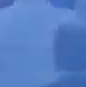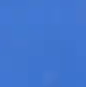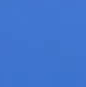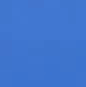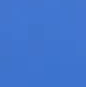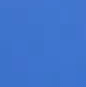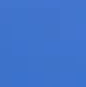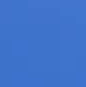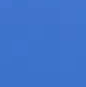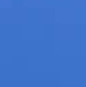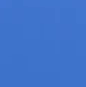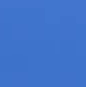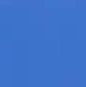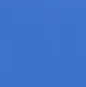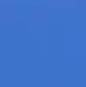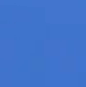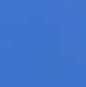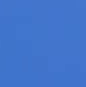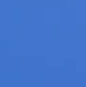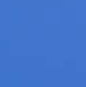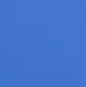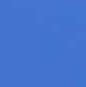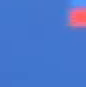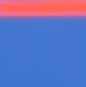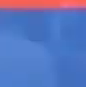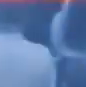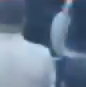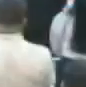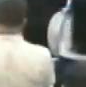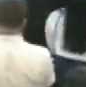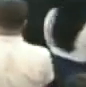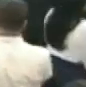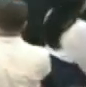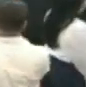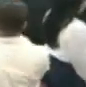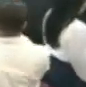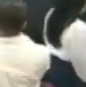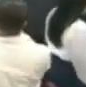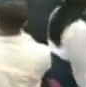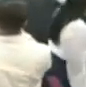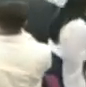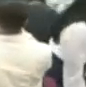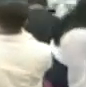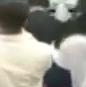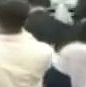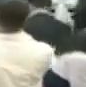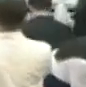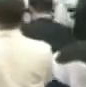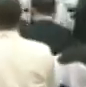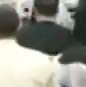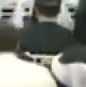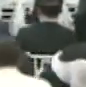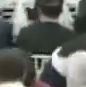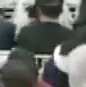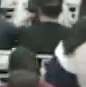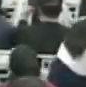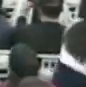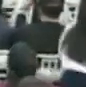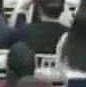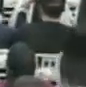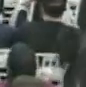seguir avanzando y afianzando las relaciones comerciales. En este sentido, cobran especial énfasis las 7 zonas económicas